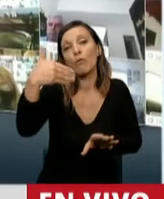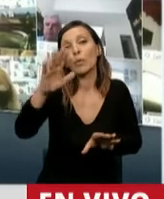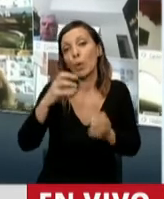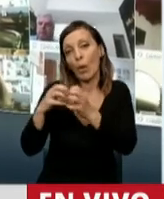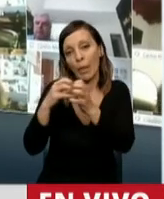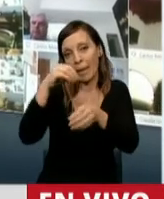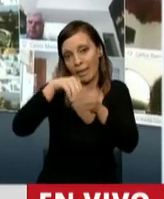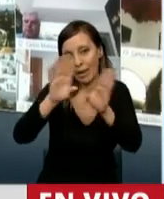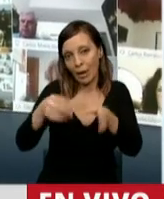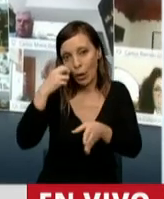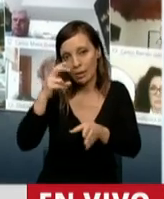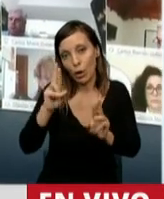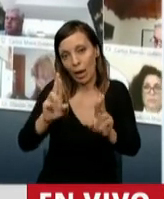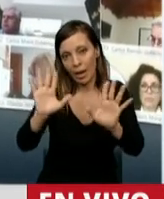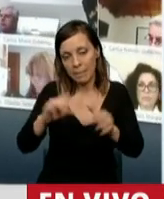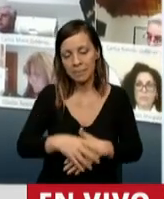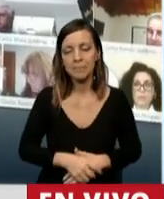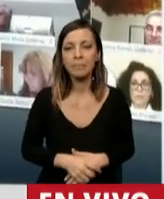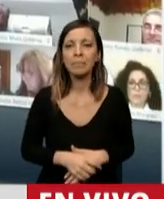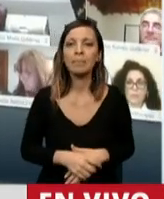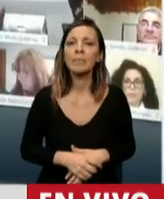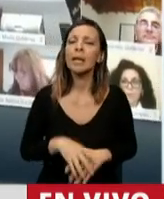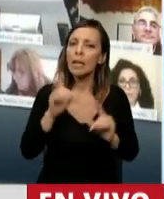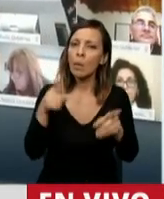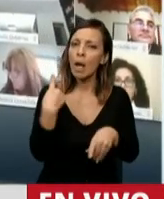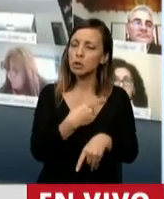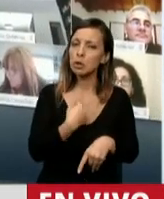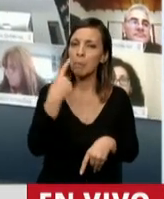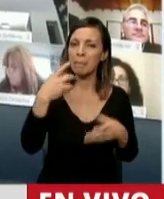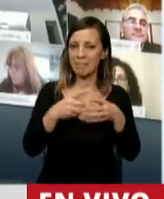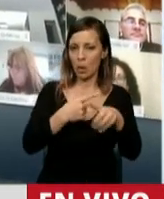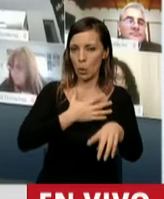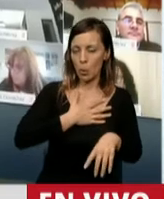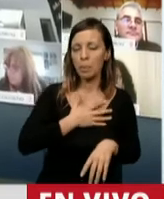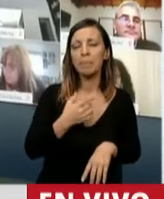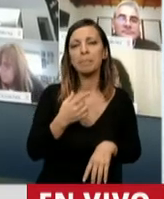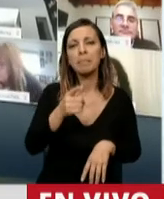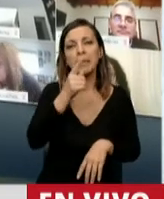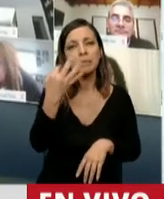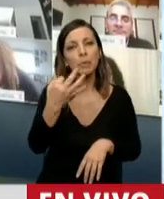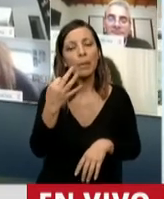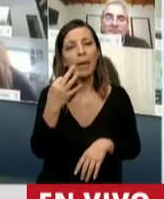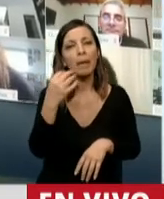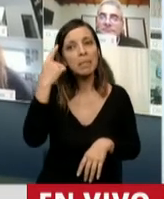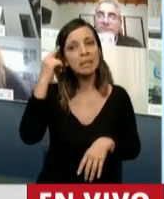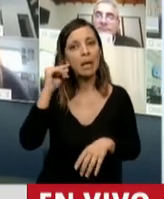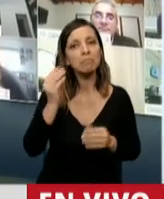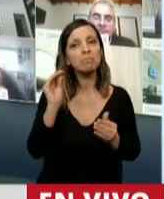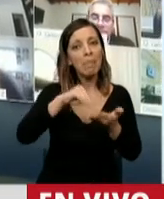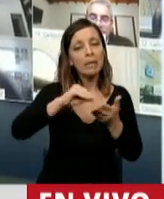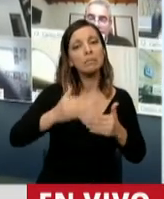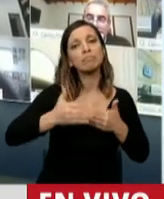este Congreso de la Nación. Nos pareció muy bien poder ampliar los términos de la moratoria. Por